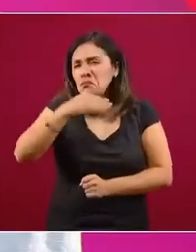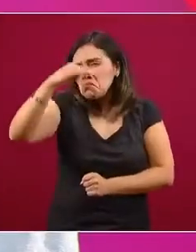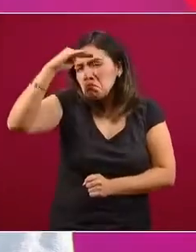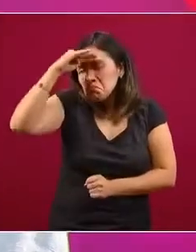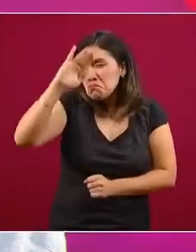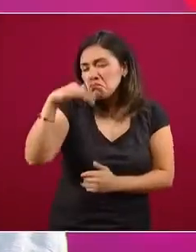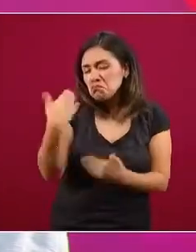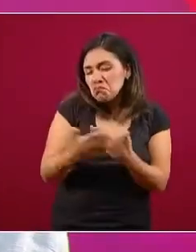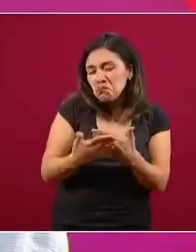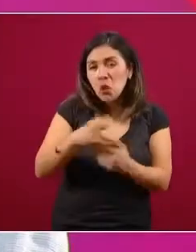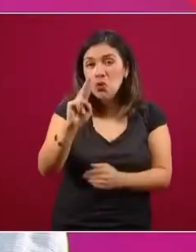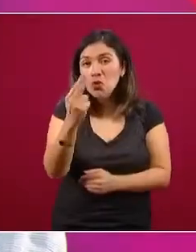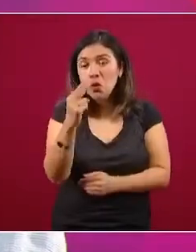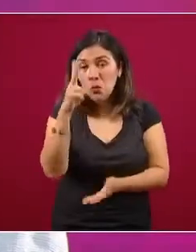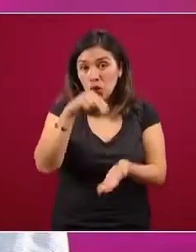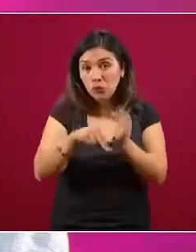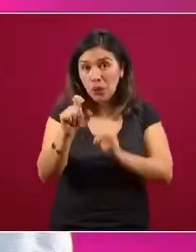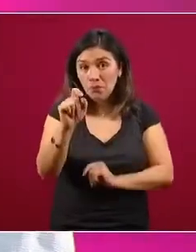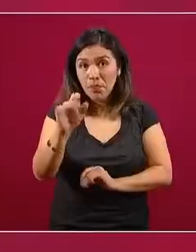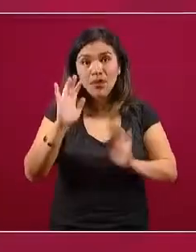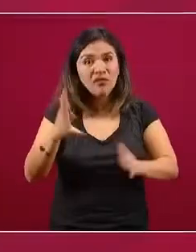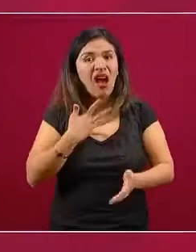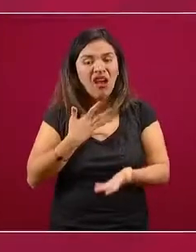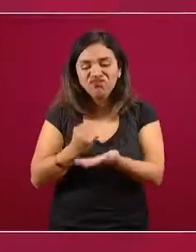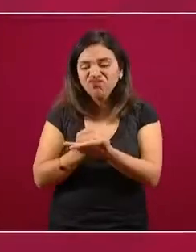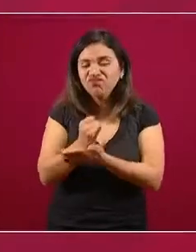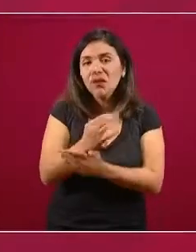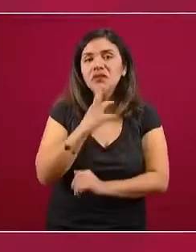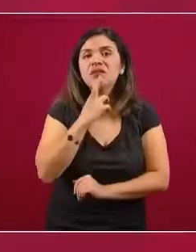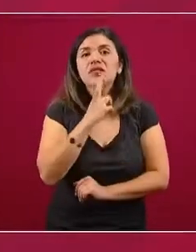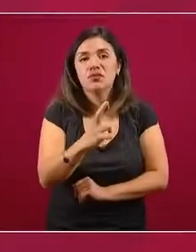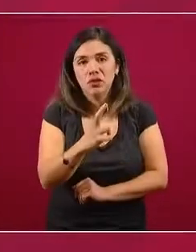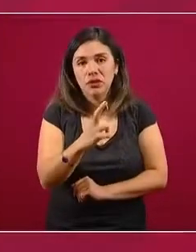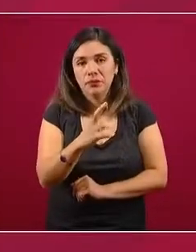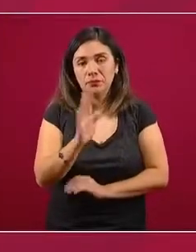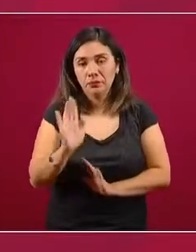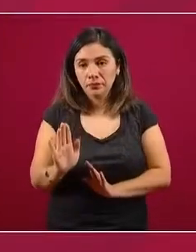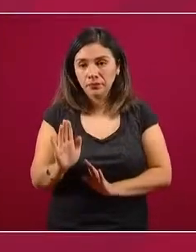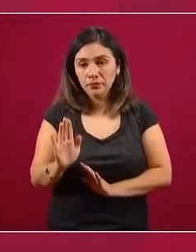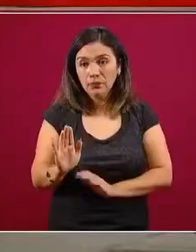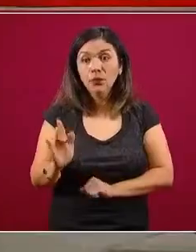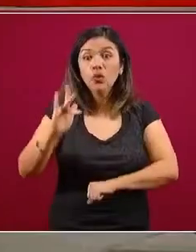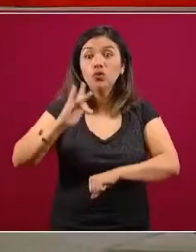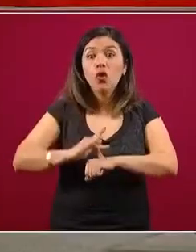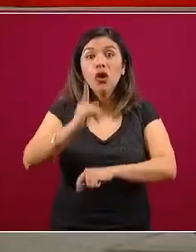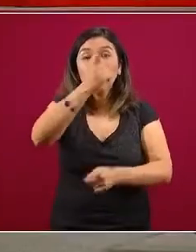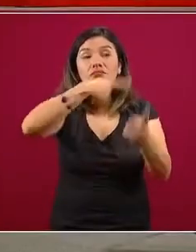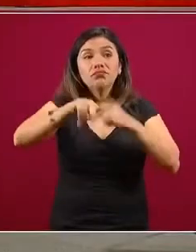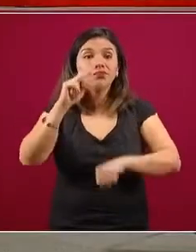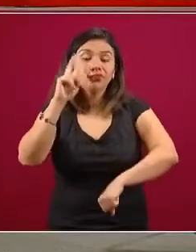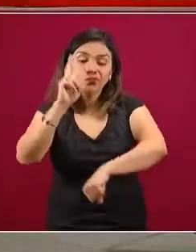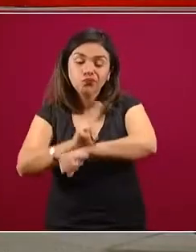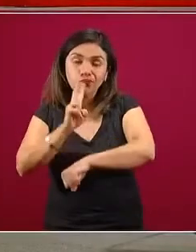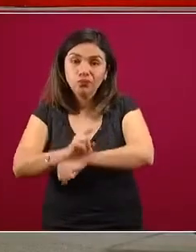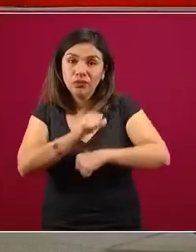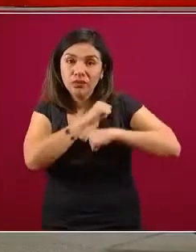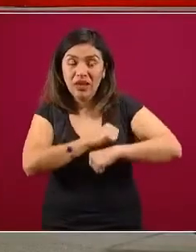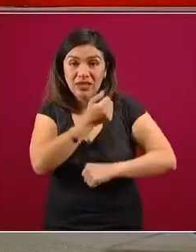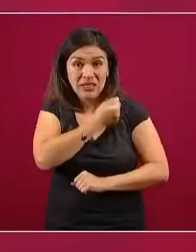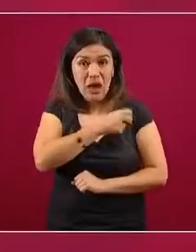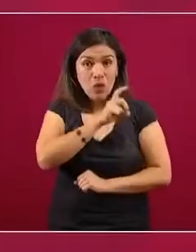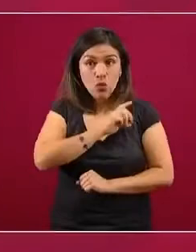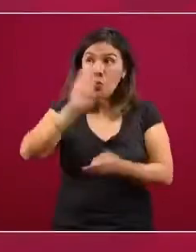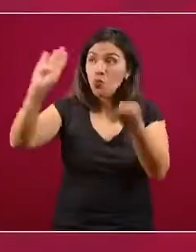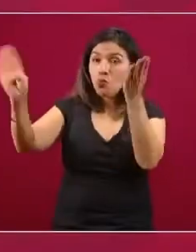que en noviembre de 2020 tendría ya los resultados. Le toca a las agencias sanitarias de regulación sanitaria